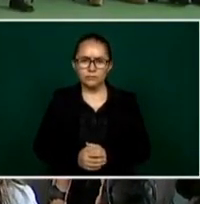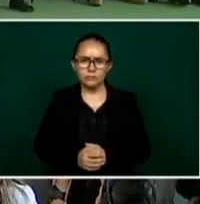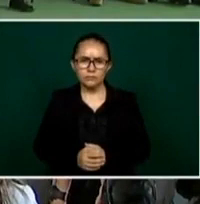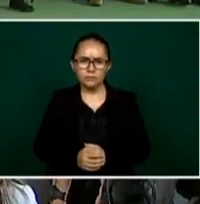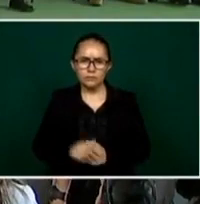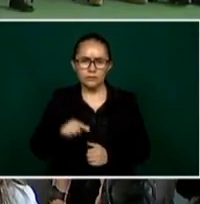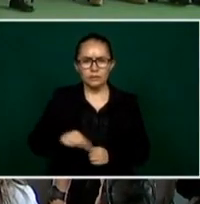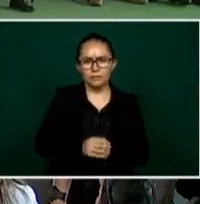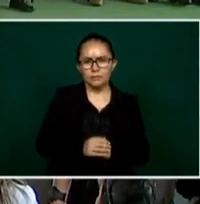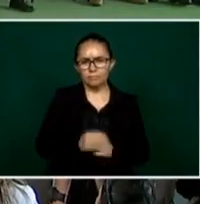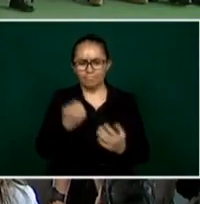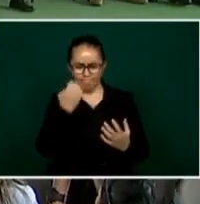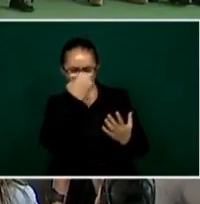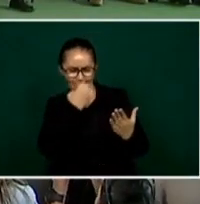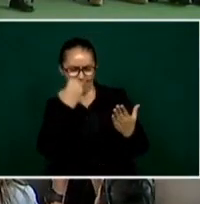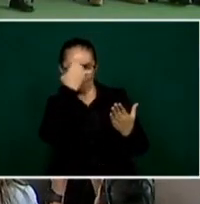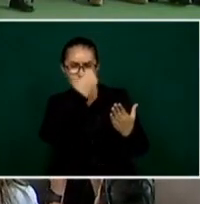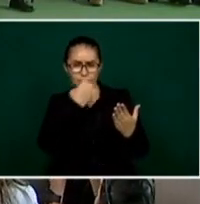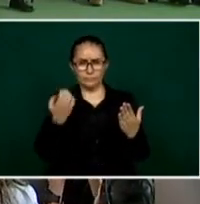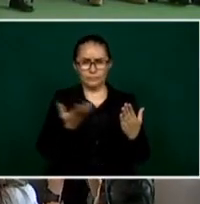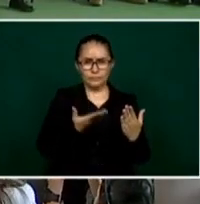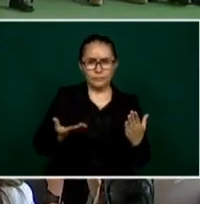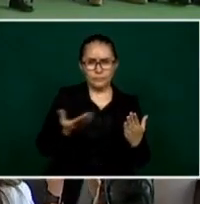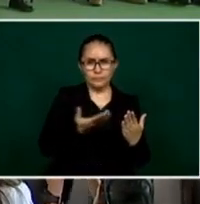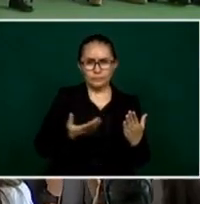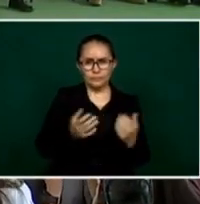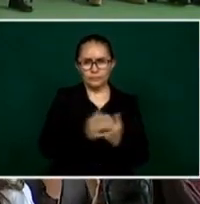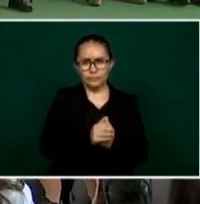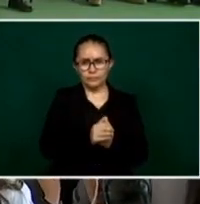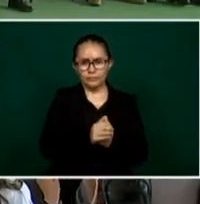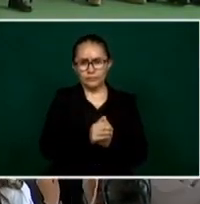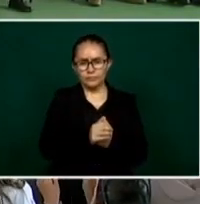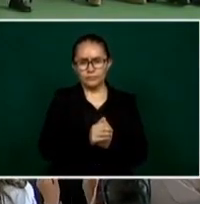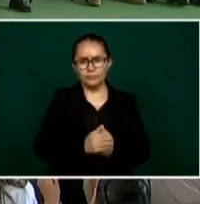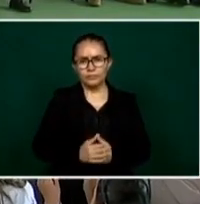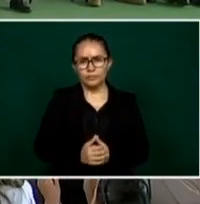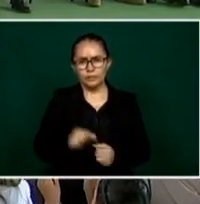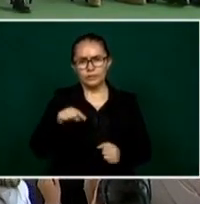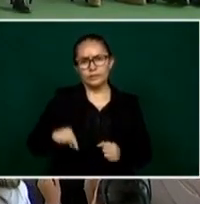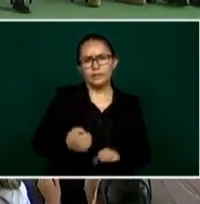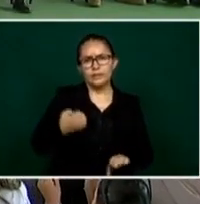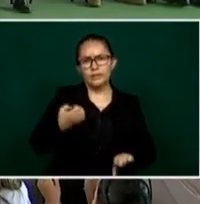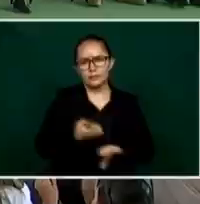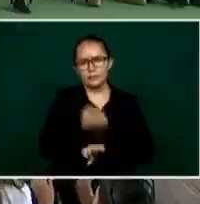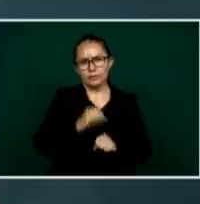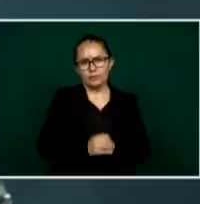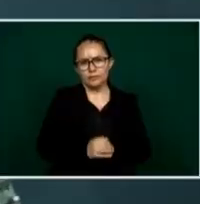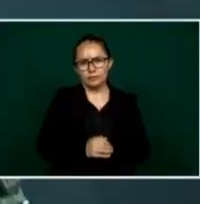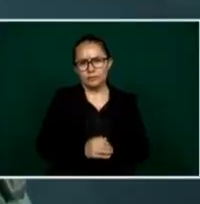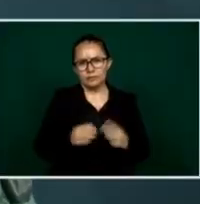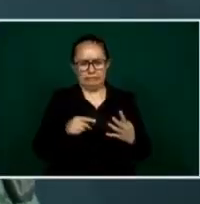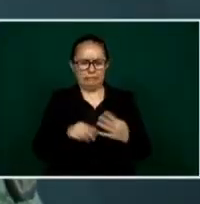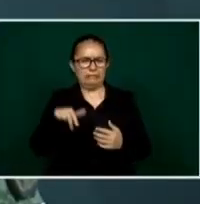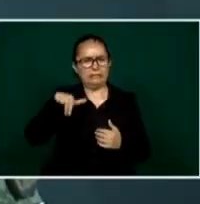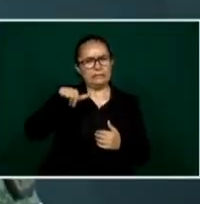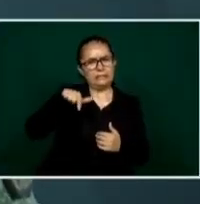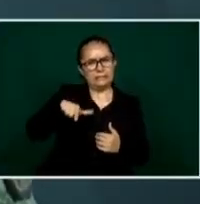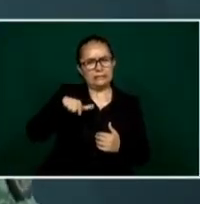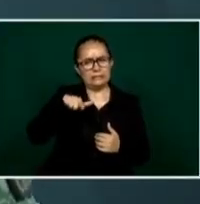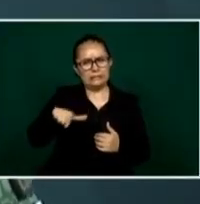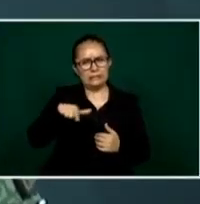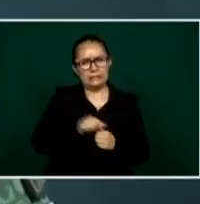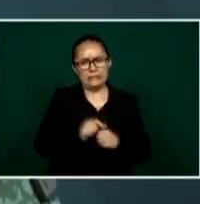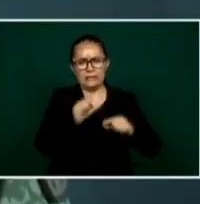En el análisis que se hizo de la incidencia delictiva, el estado ocupa el 27 lugar a